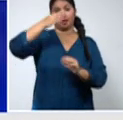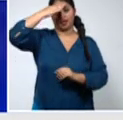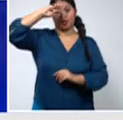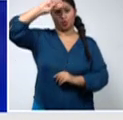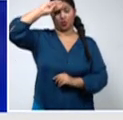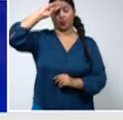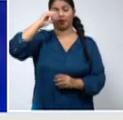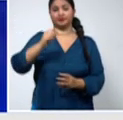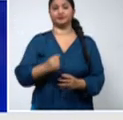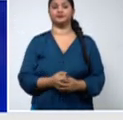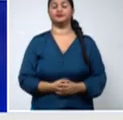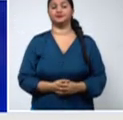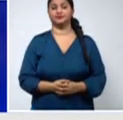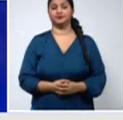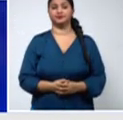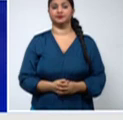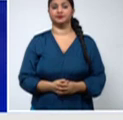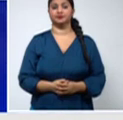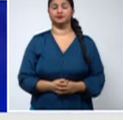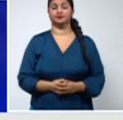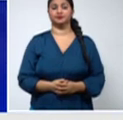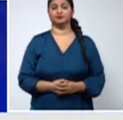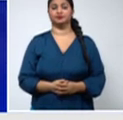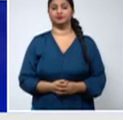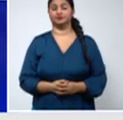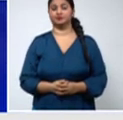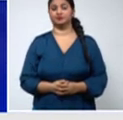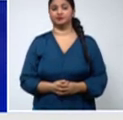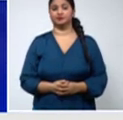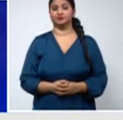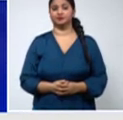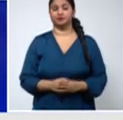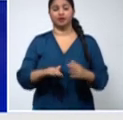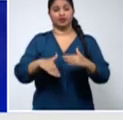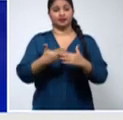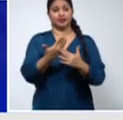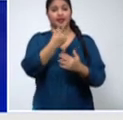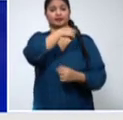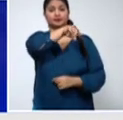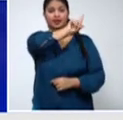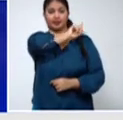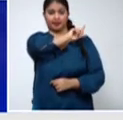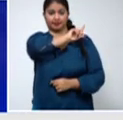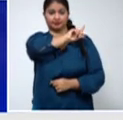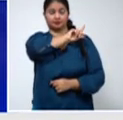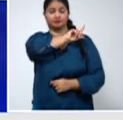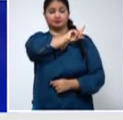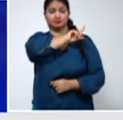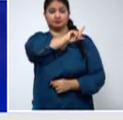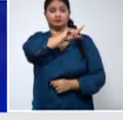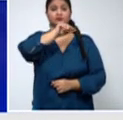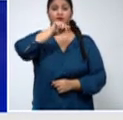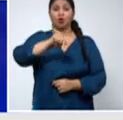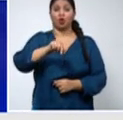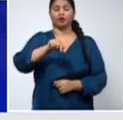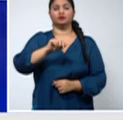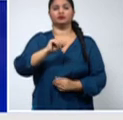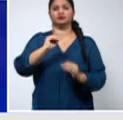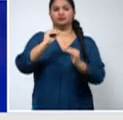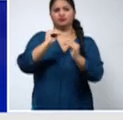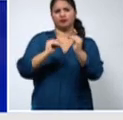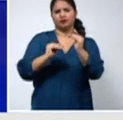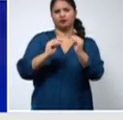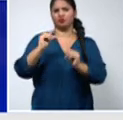en el día de ayer una cifra, como dije anteriormente, inferior al día anterior, pero de todas